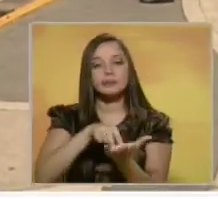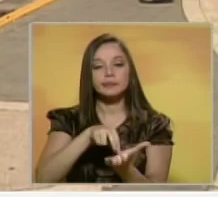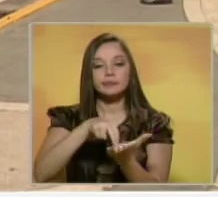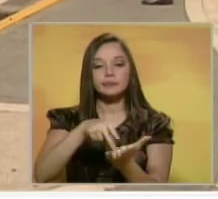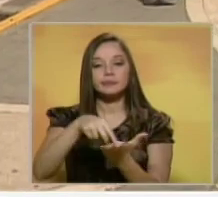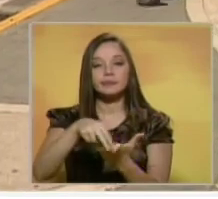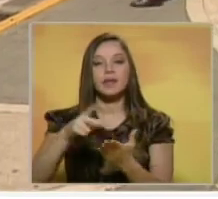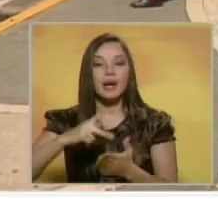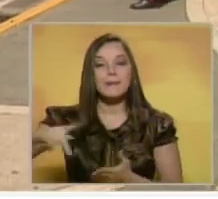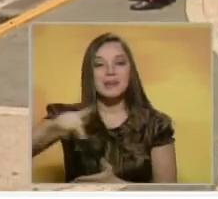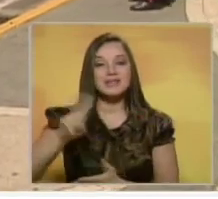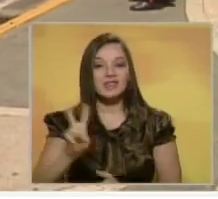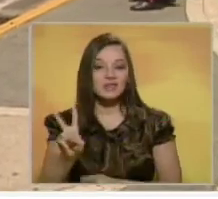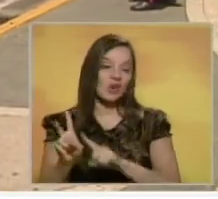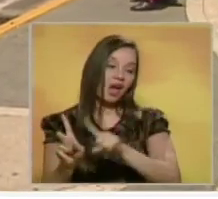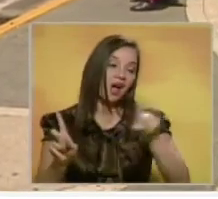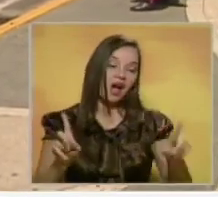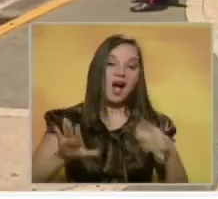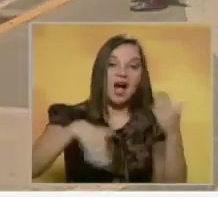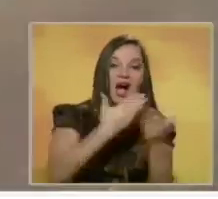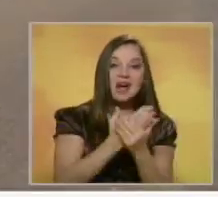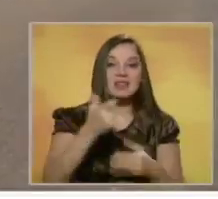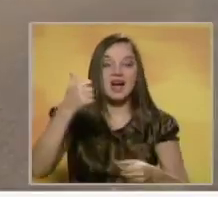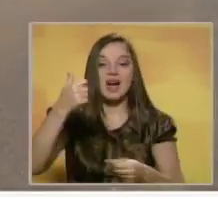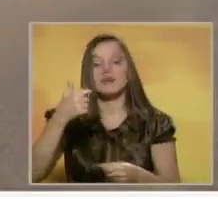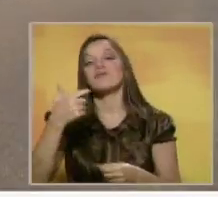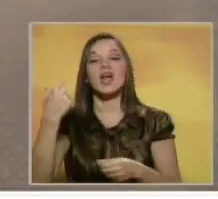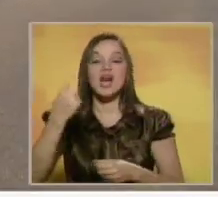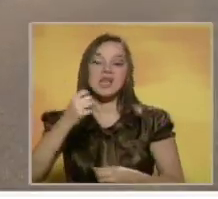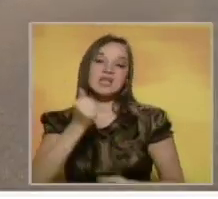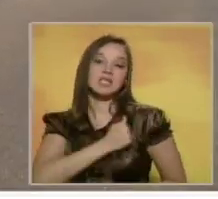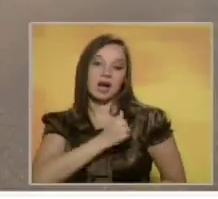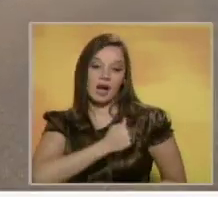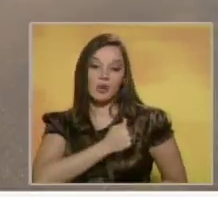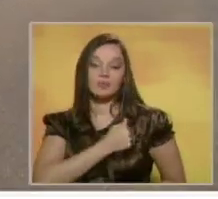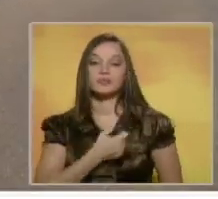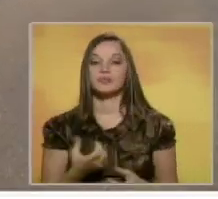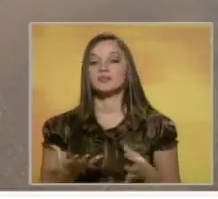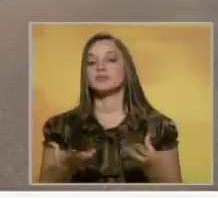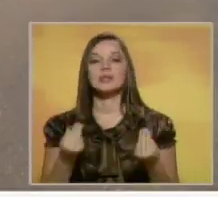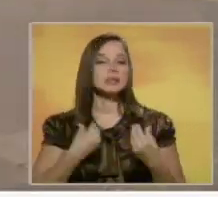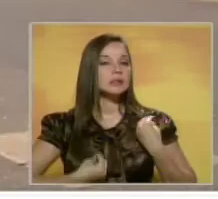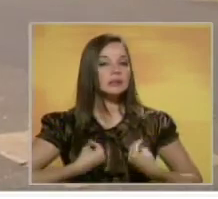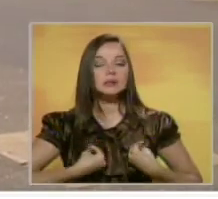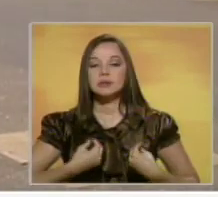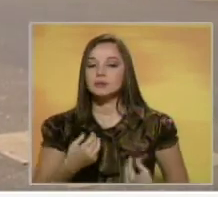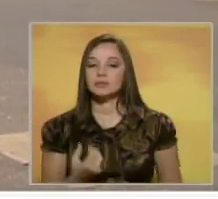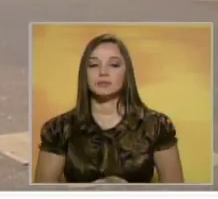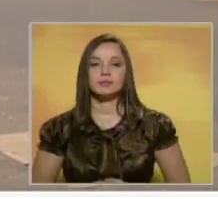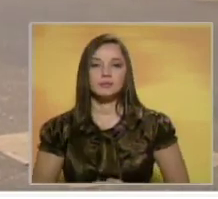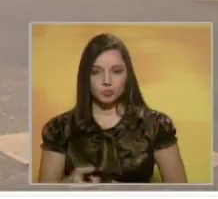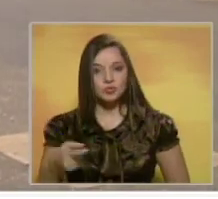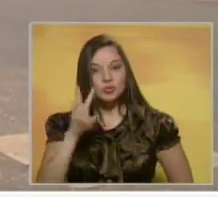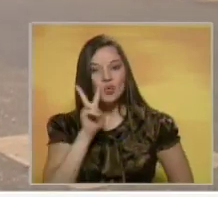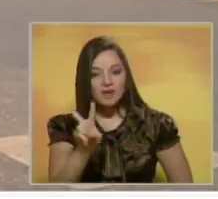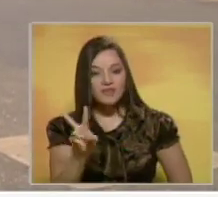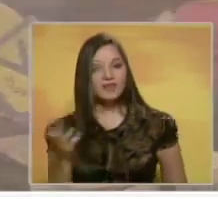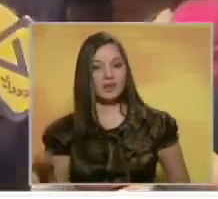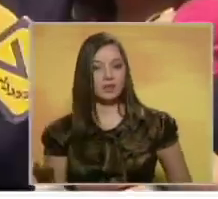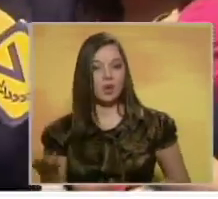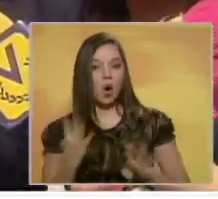recorrido entre Plaza Venezuela y Chacao. La falta de información generó mucho malestar. ¿Te has podido ver la magnitud de la cola?